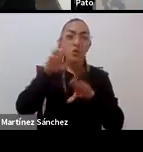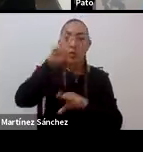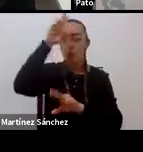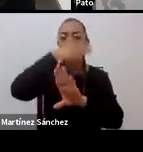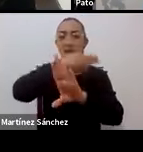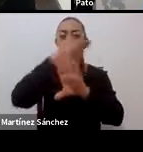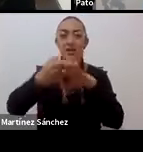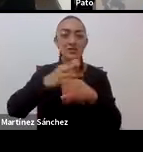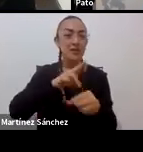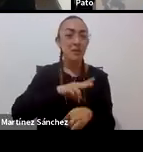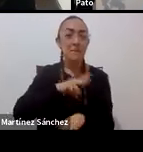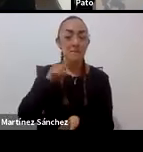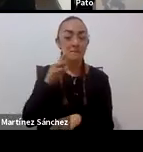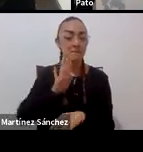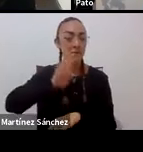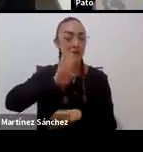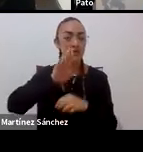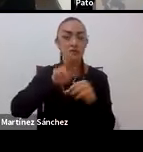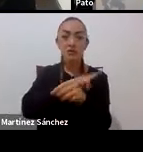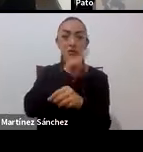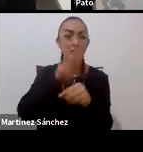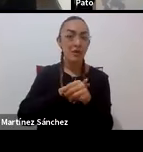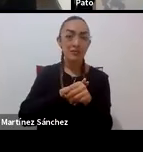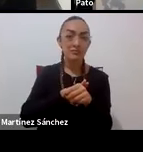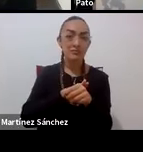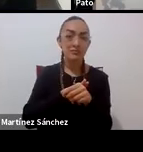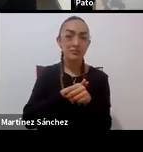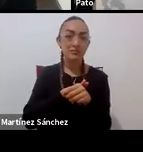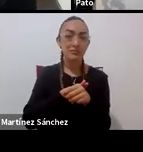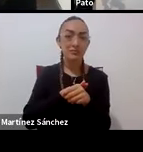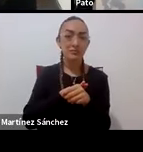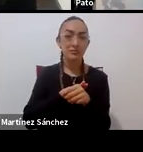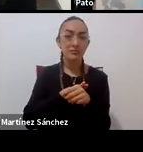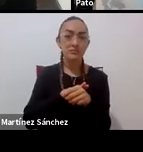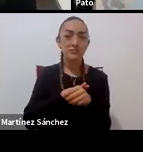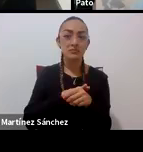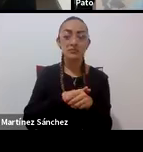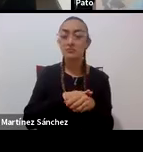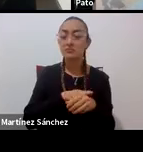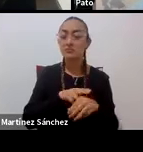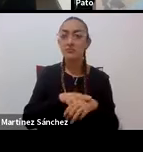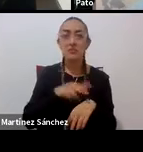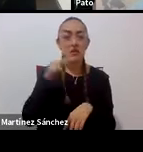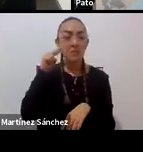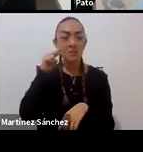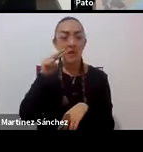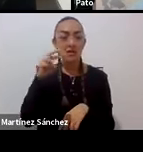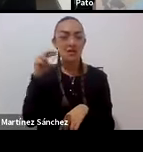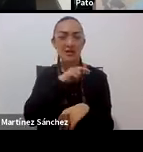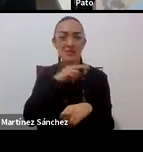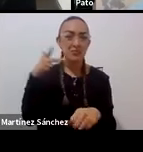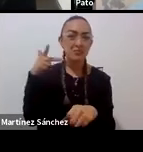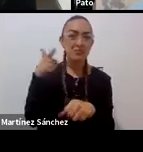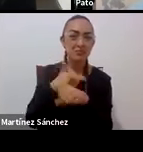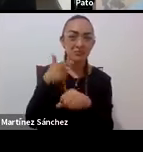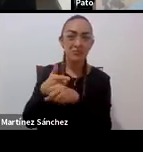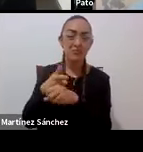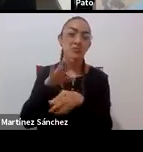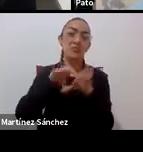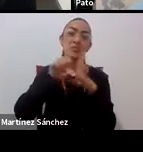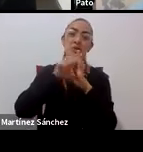8 jerarquías como de violencias que nos cuenta Samuel eran muy palpables, ¿no? Desde la violencia contra